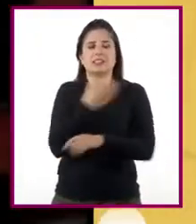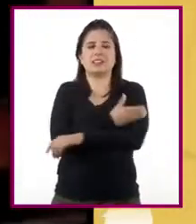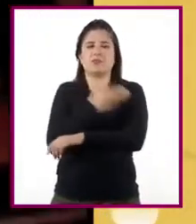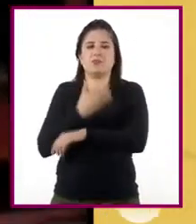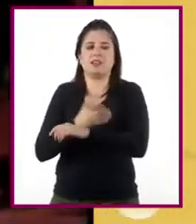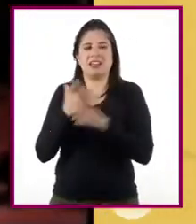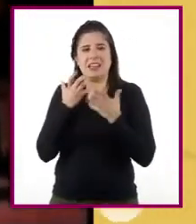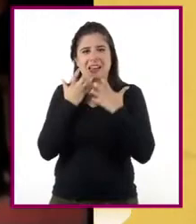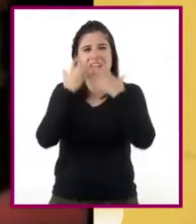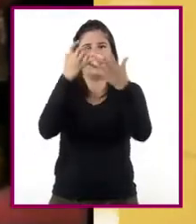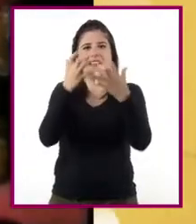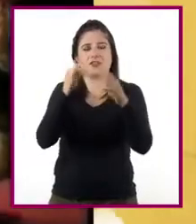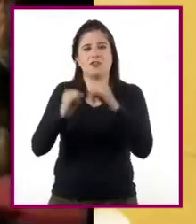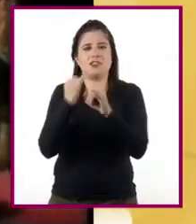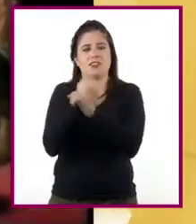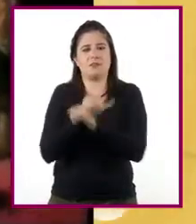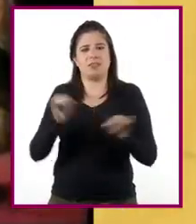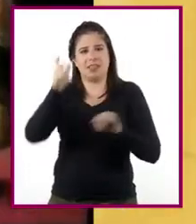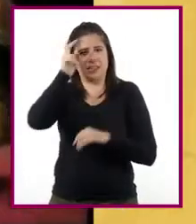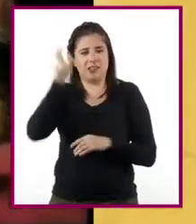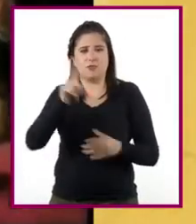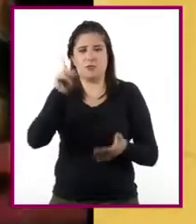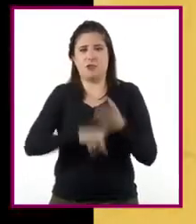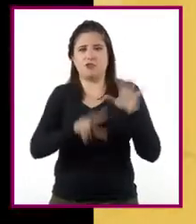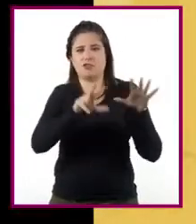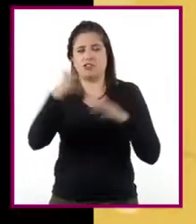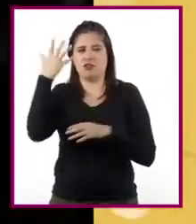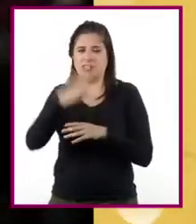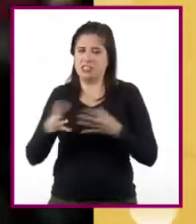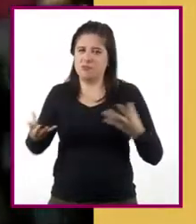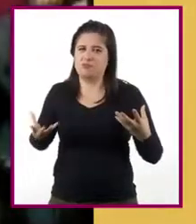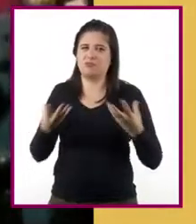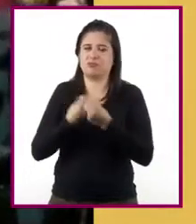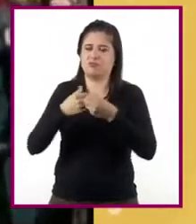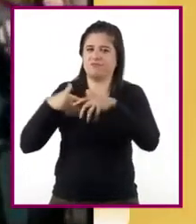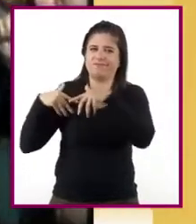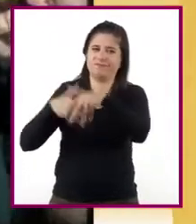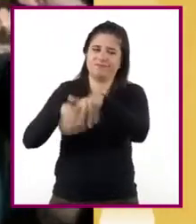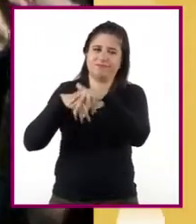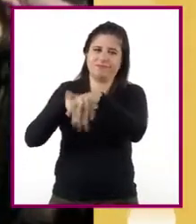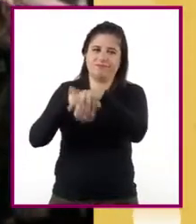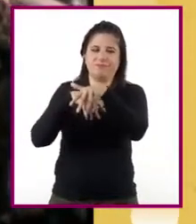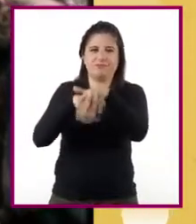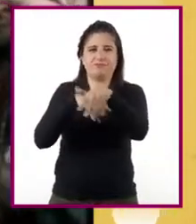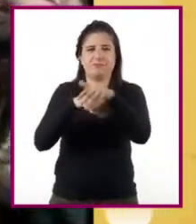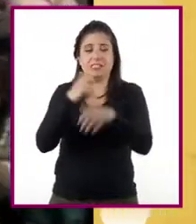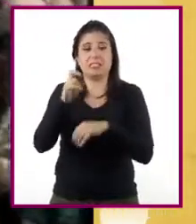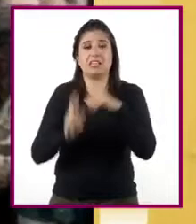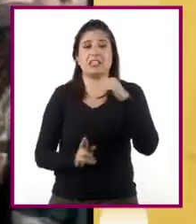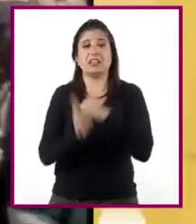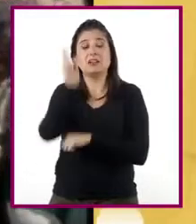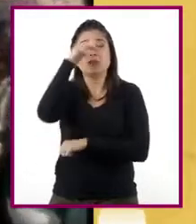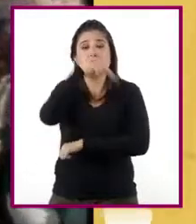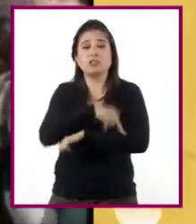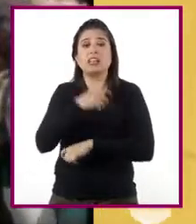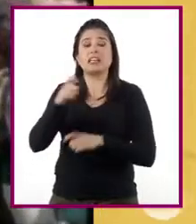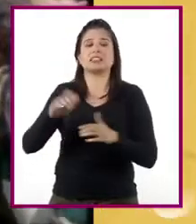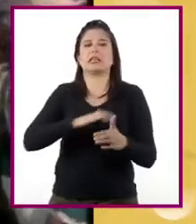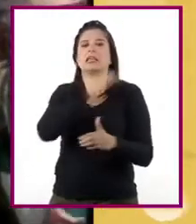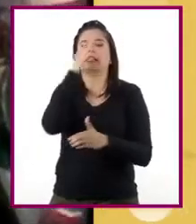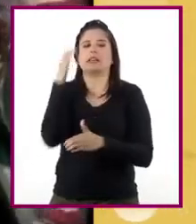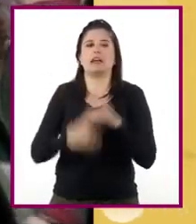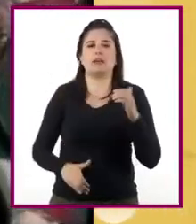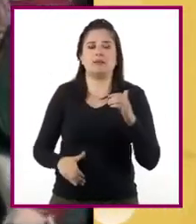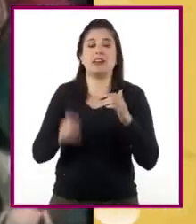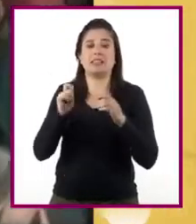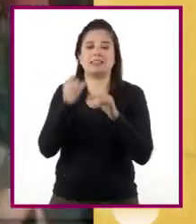el grito de Hidalgo en 1810, llevando a esto a lo que va a ser la revolución que va a culminar